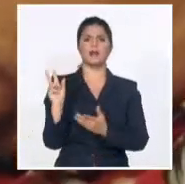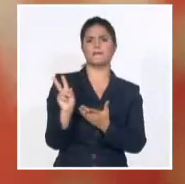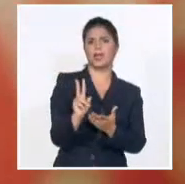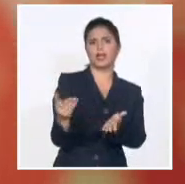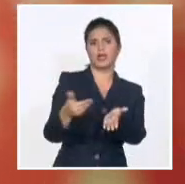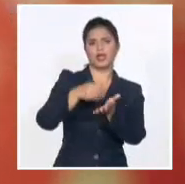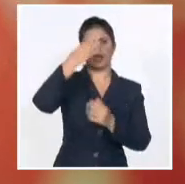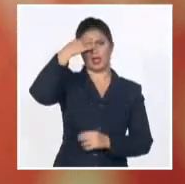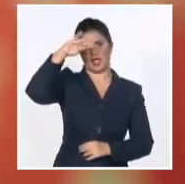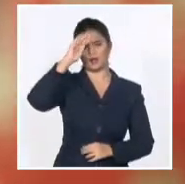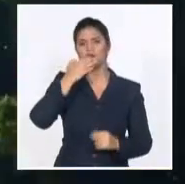donde serán bienvenidos